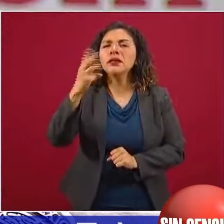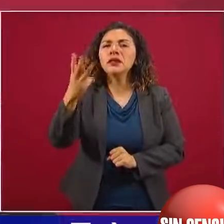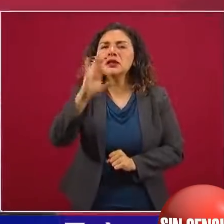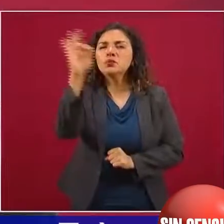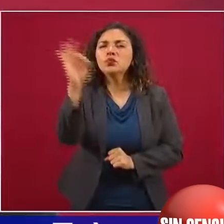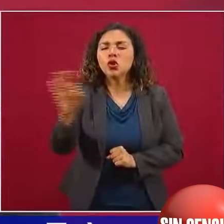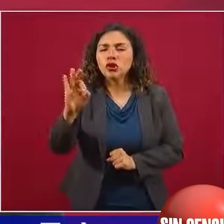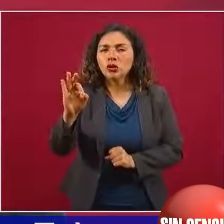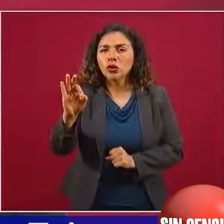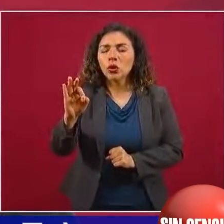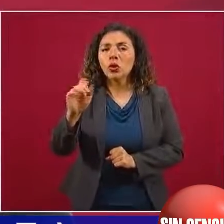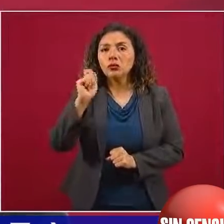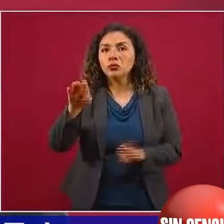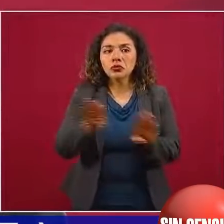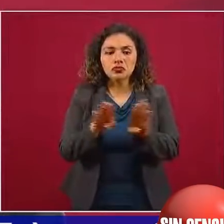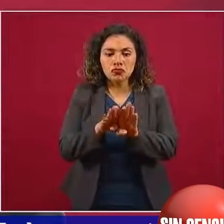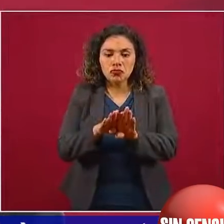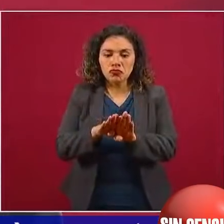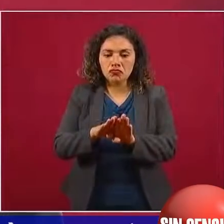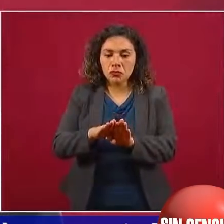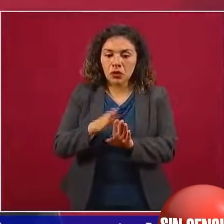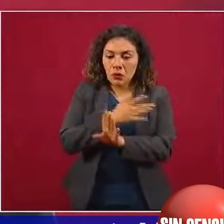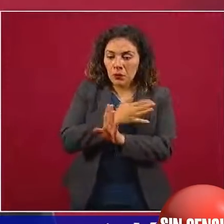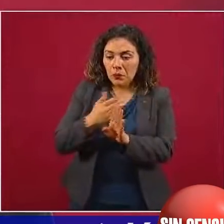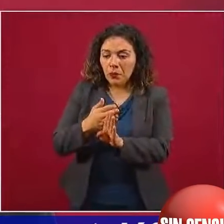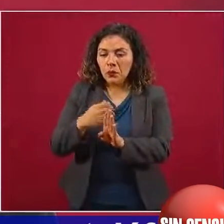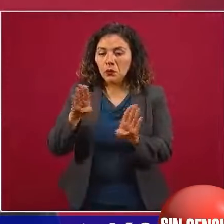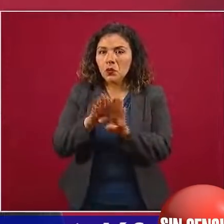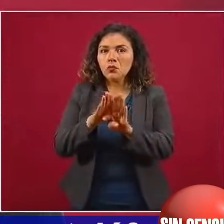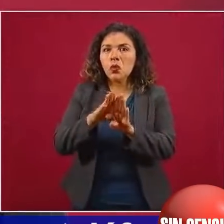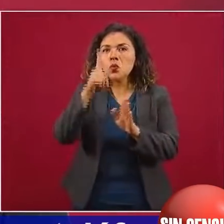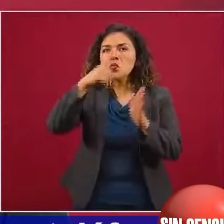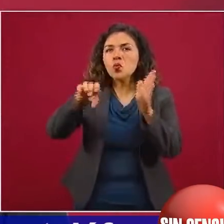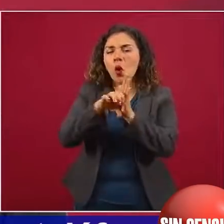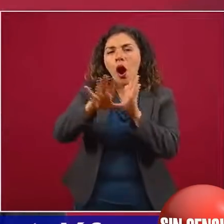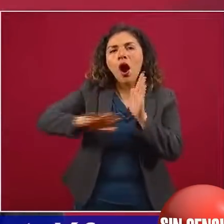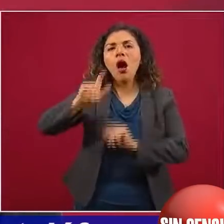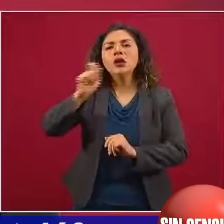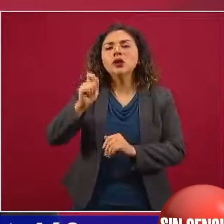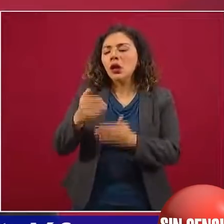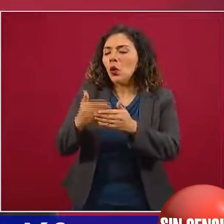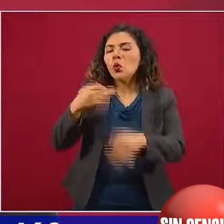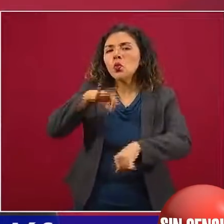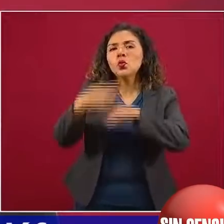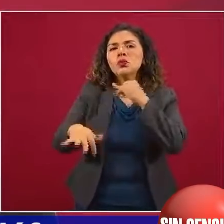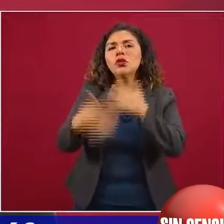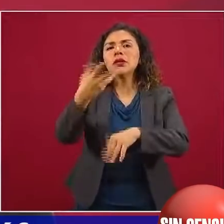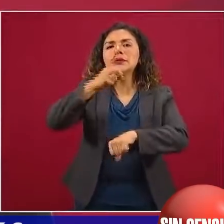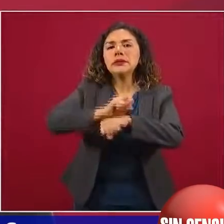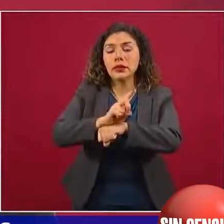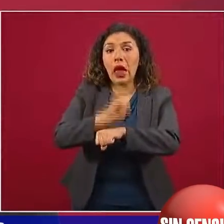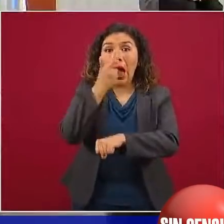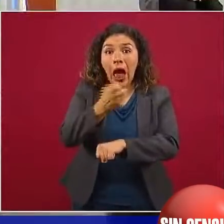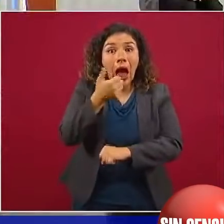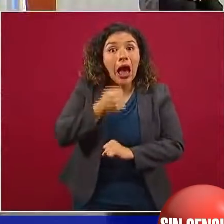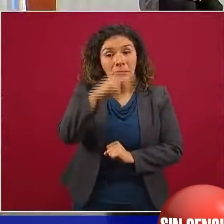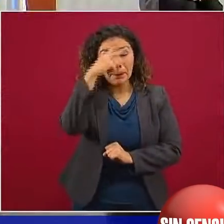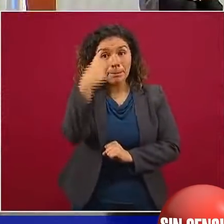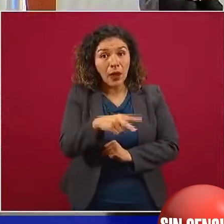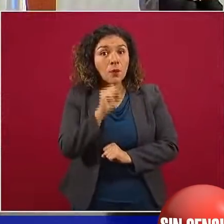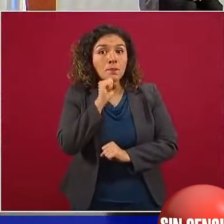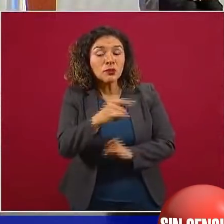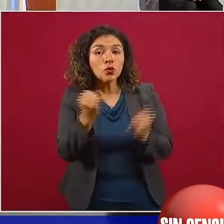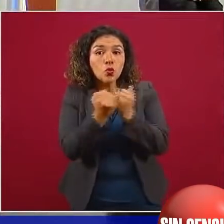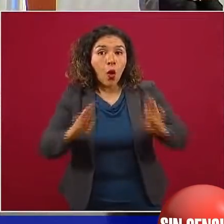casi la cuarta parte, ocurrieron en los últimos 15 días. En México estábamos en esa condición hasta hace 3 semanas